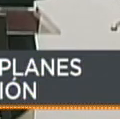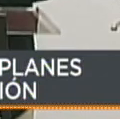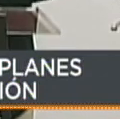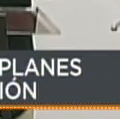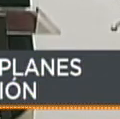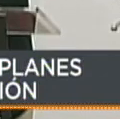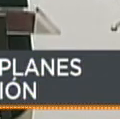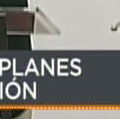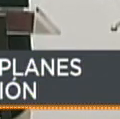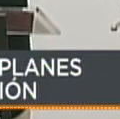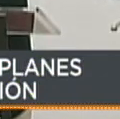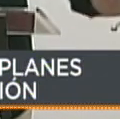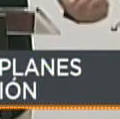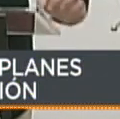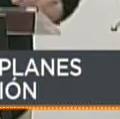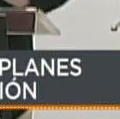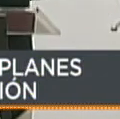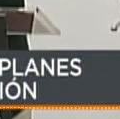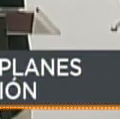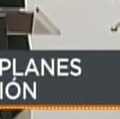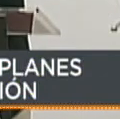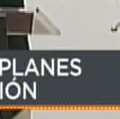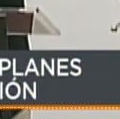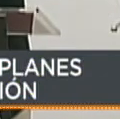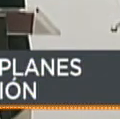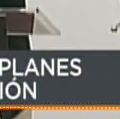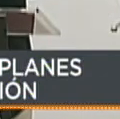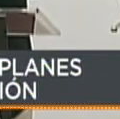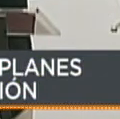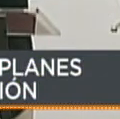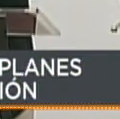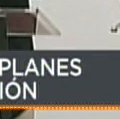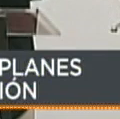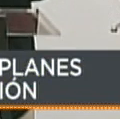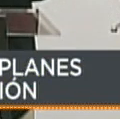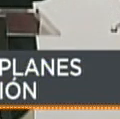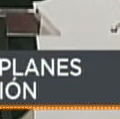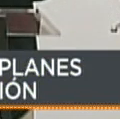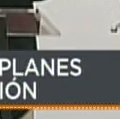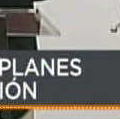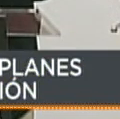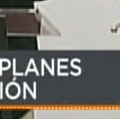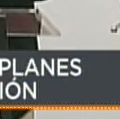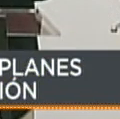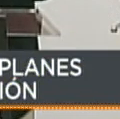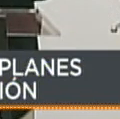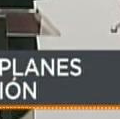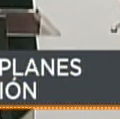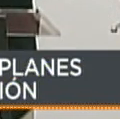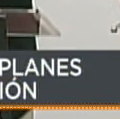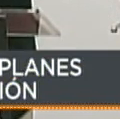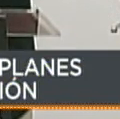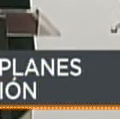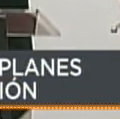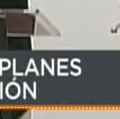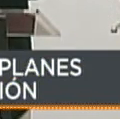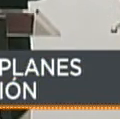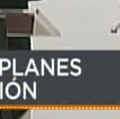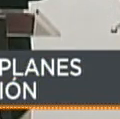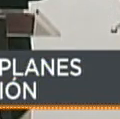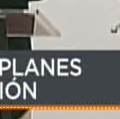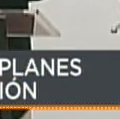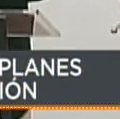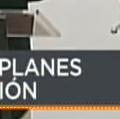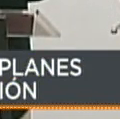capturando y colocando a la justicia venezolana todos aquellos que le causaron profundo